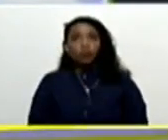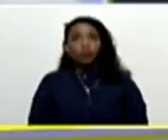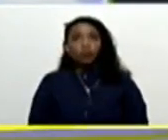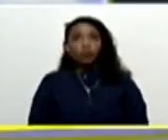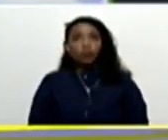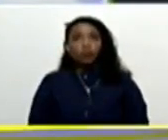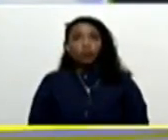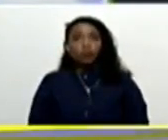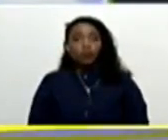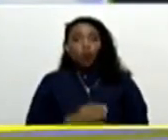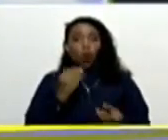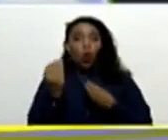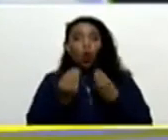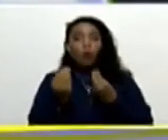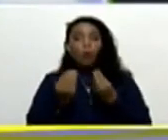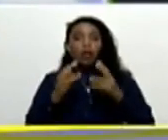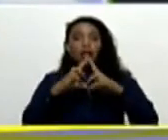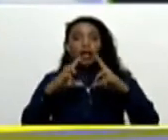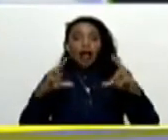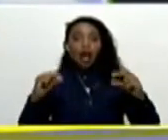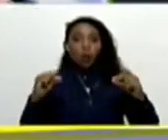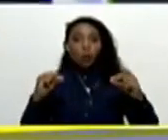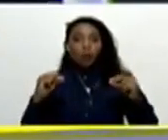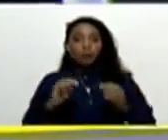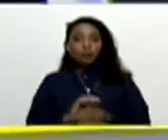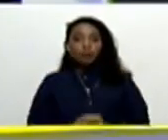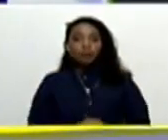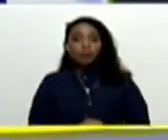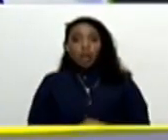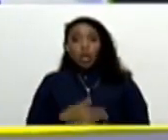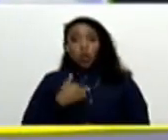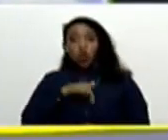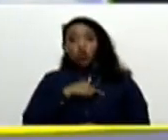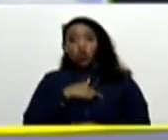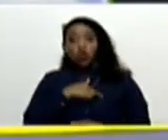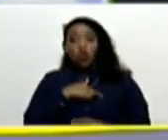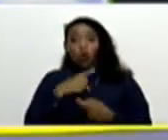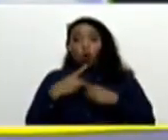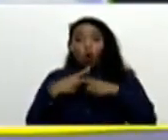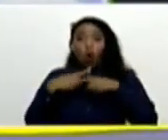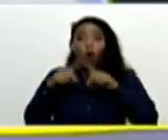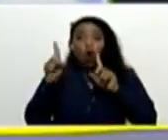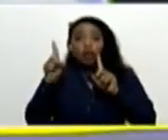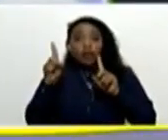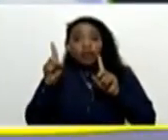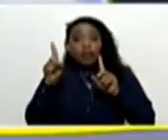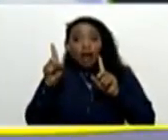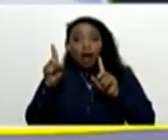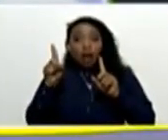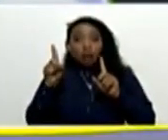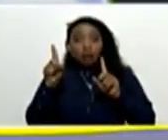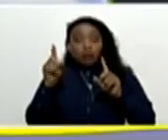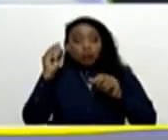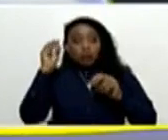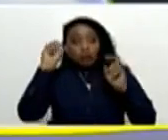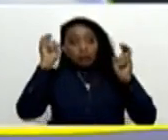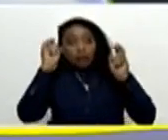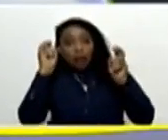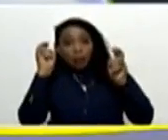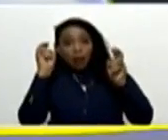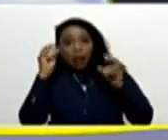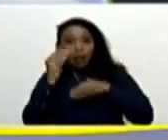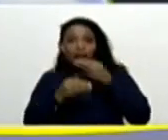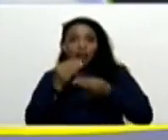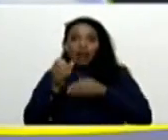como en el caso de Nicaragua, no nos quedó más alternativa que las armas.